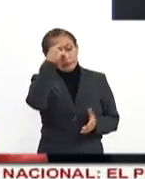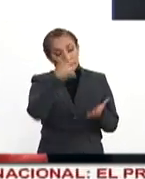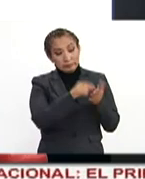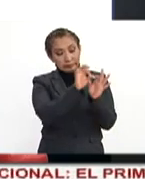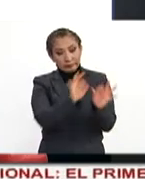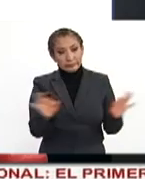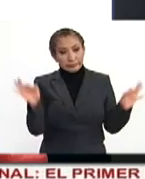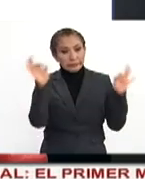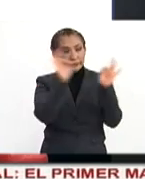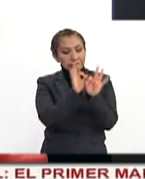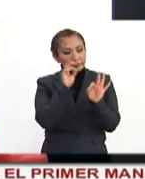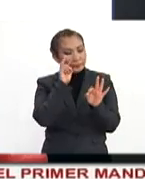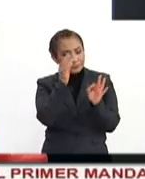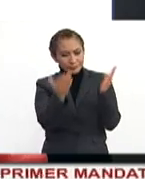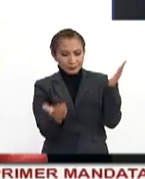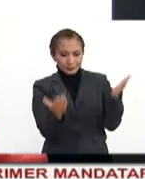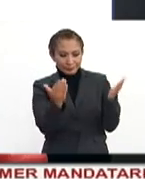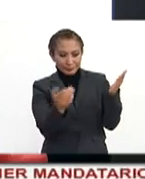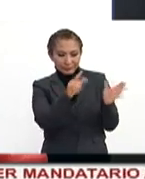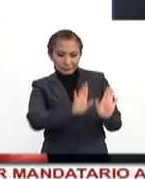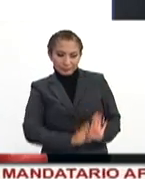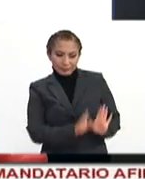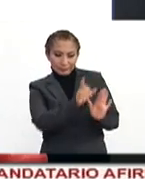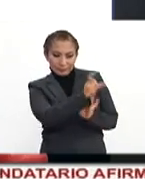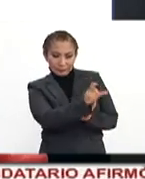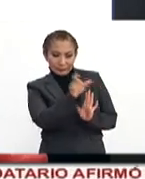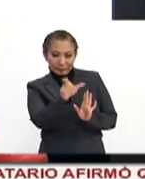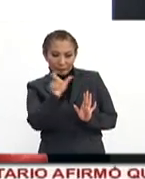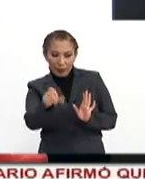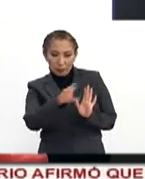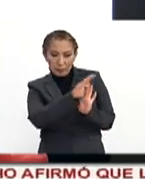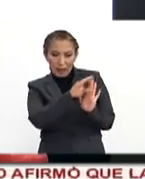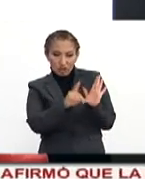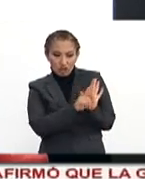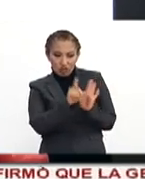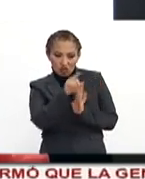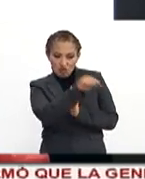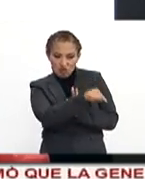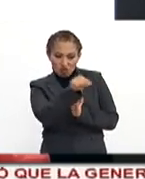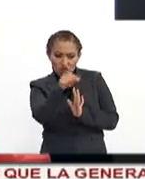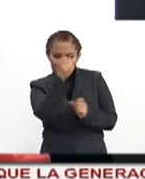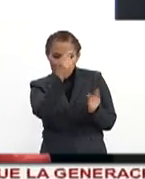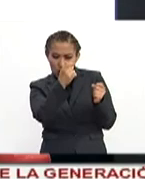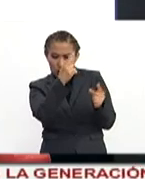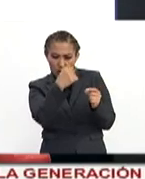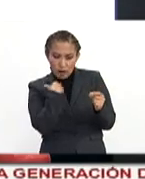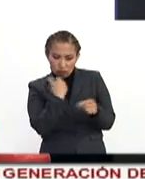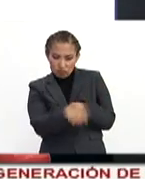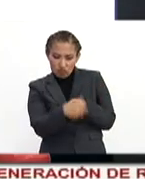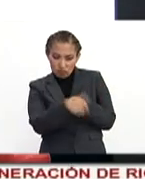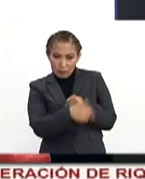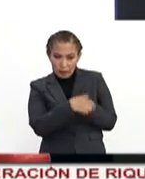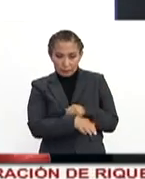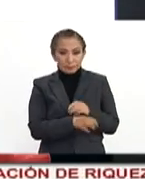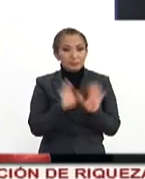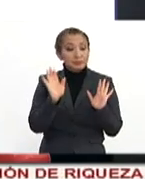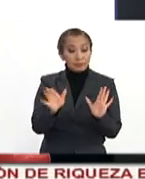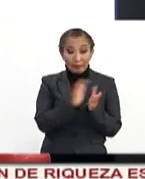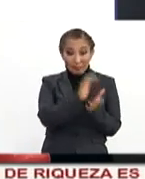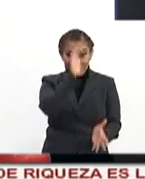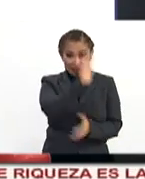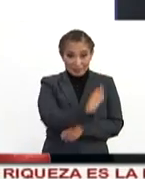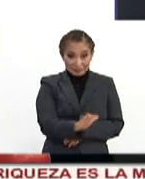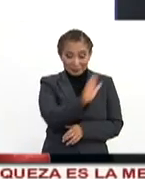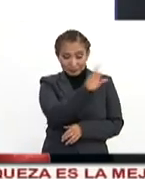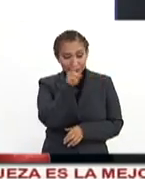es importante distinguir las características incluso metodológicas de algunas de estas mediciones. En la mayor